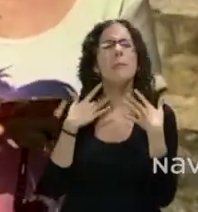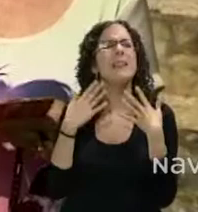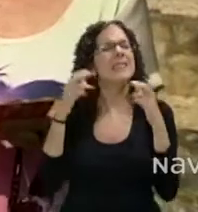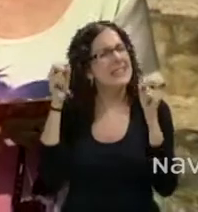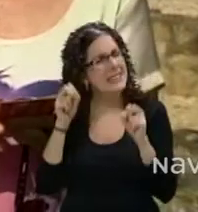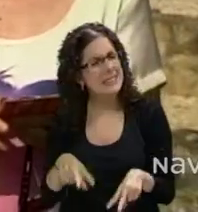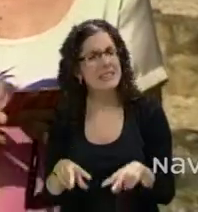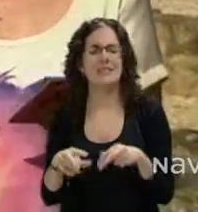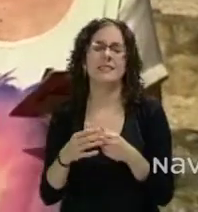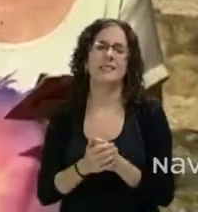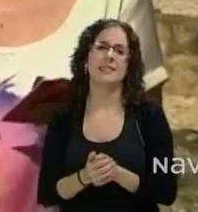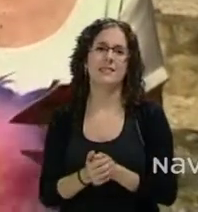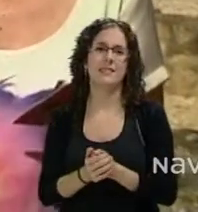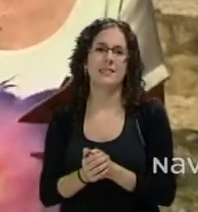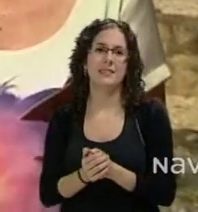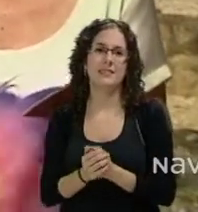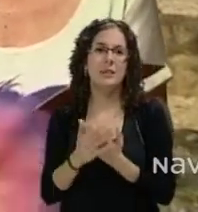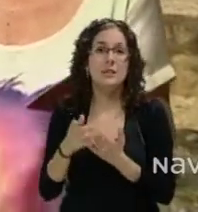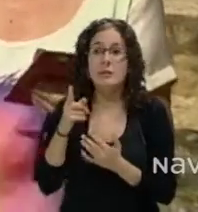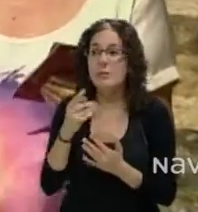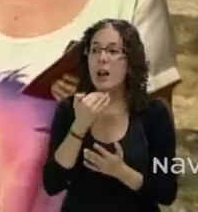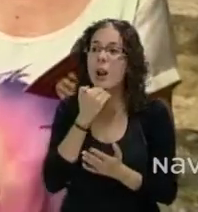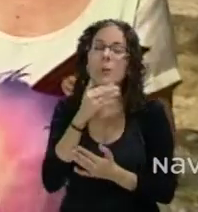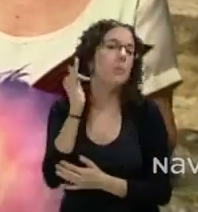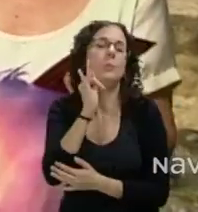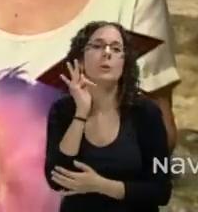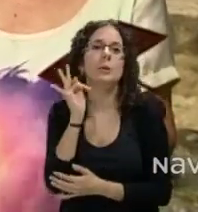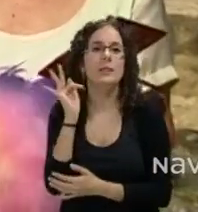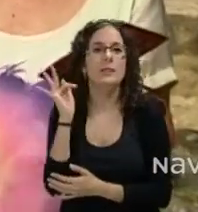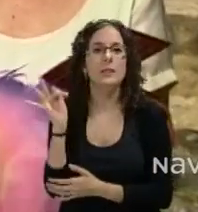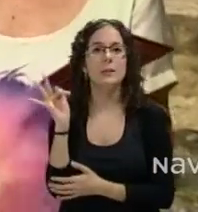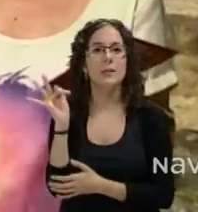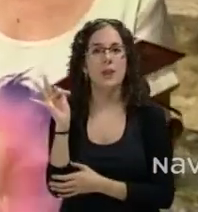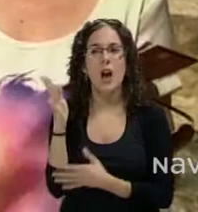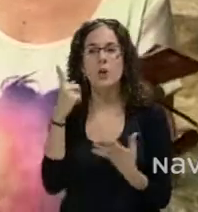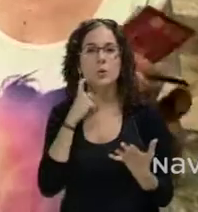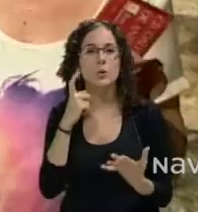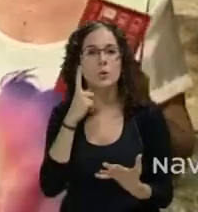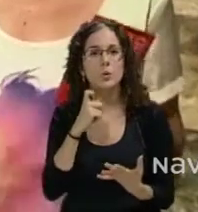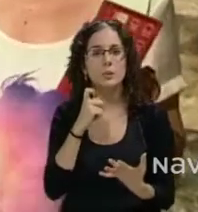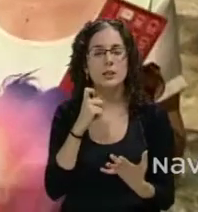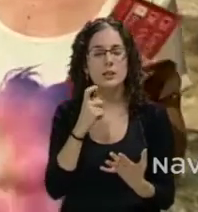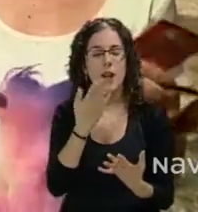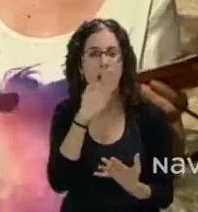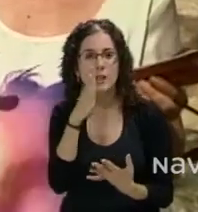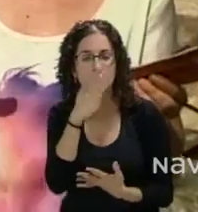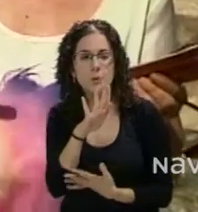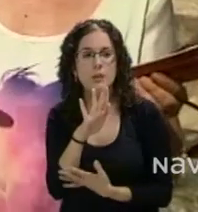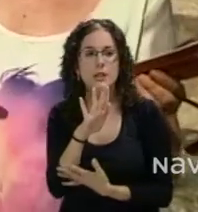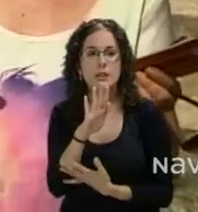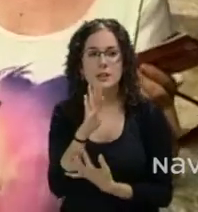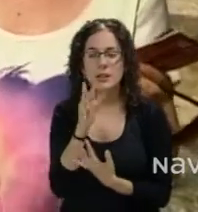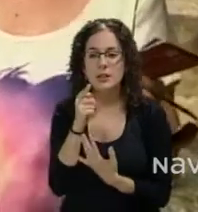¿vale? Y que tiene pues casi unas virtudes, unos hábitos y unas actitudes incorporadas